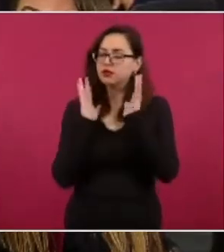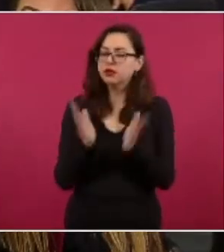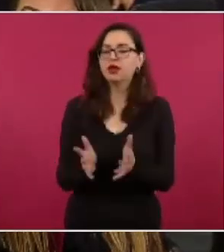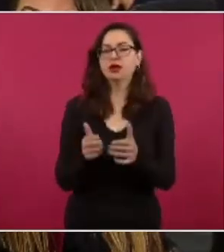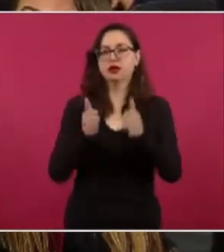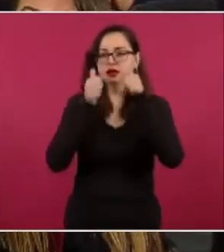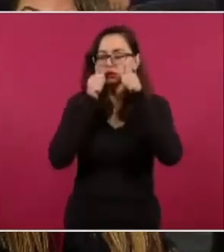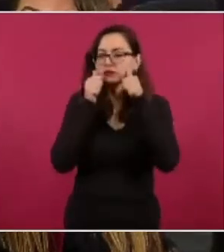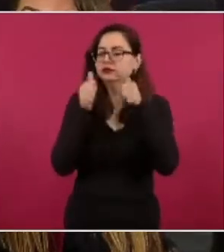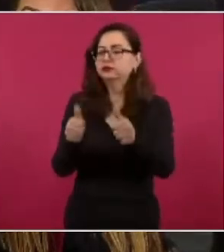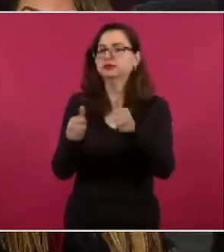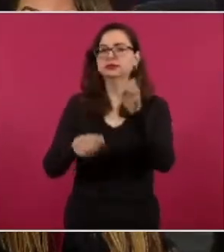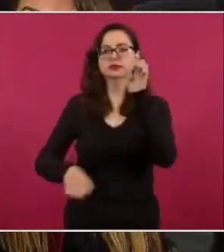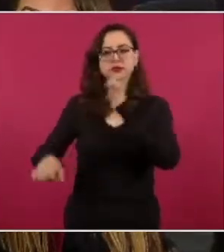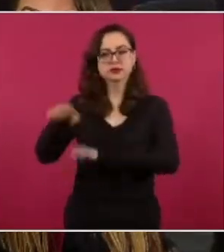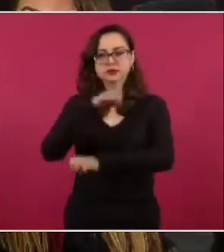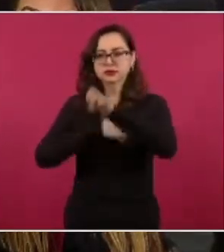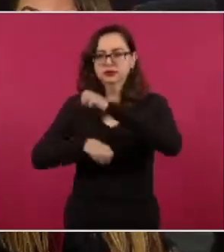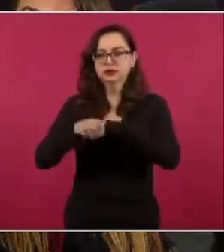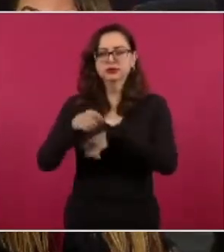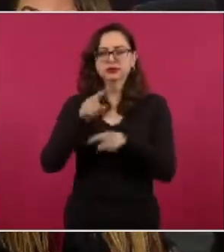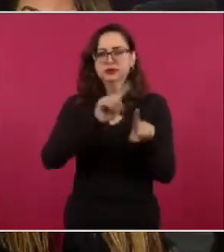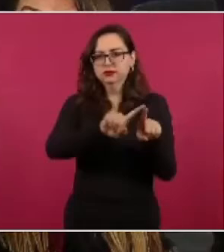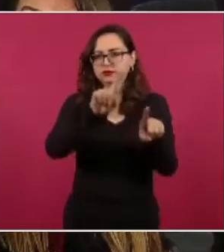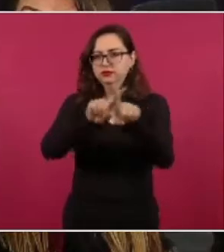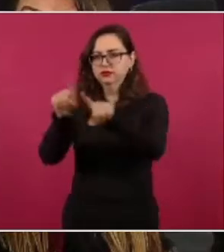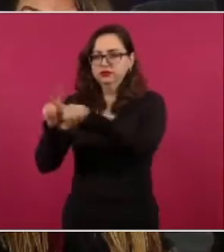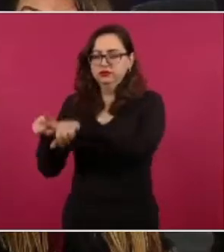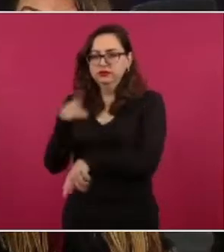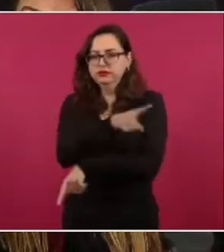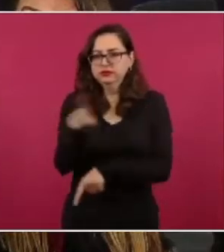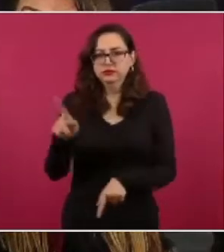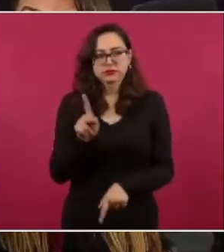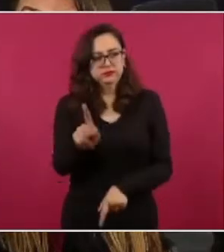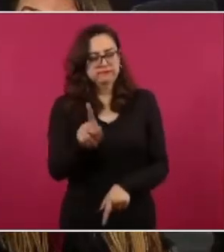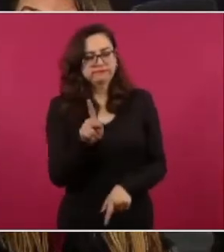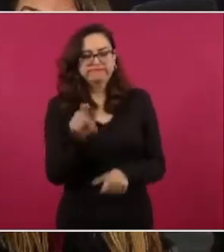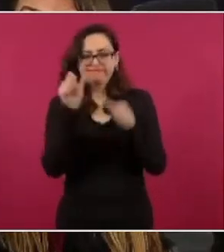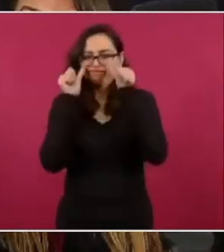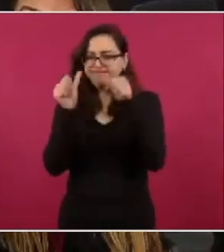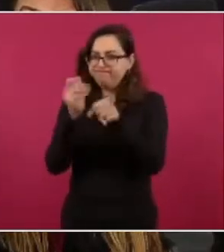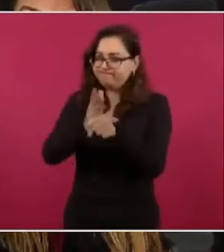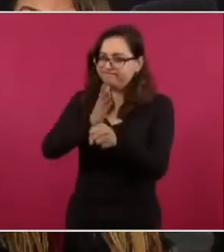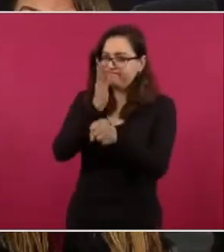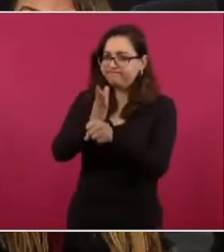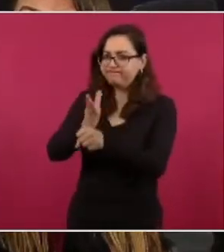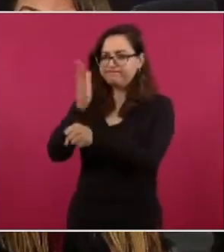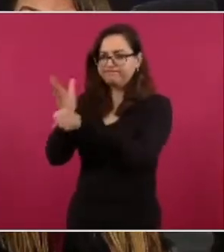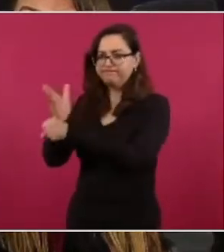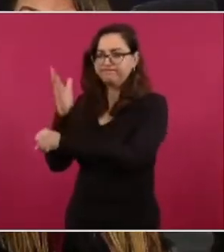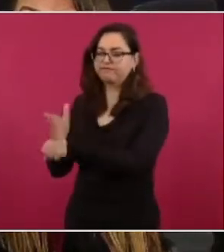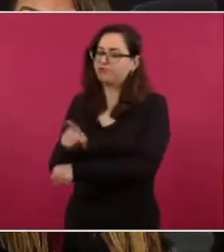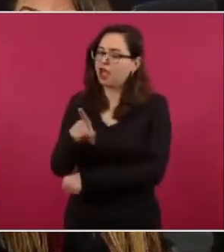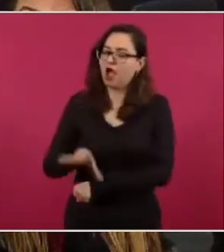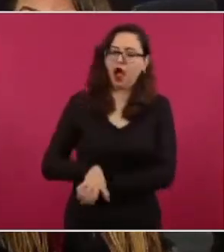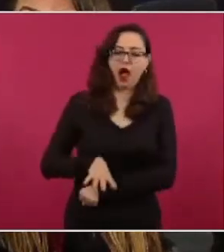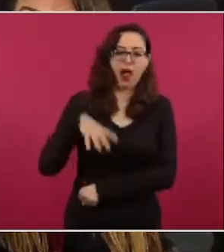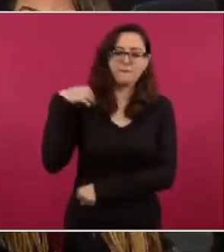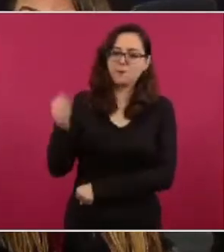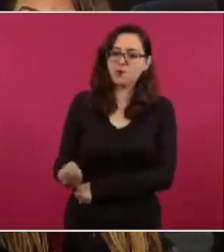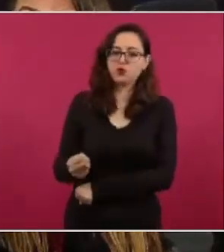se dé seguimiento a esta denuncia y que se sancione a estas empresas que han abusado deliberadamente de sus trabajadoras y